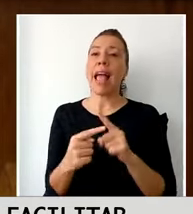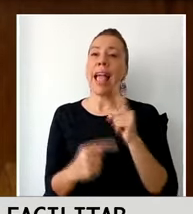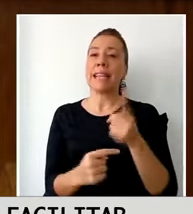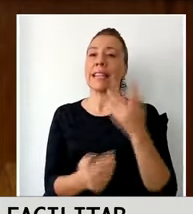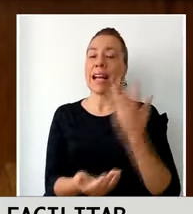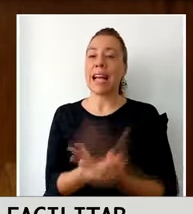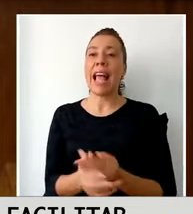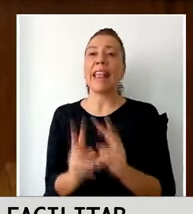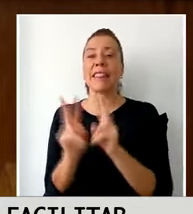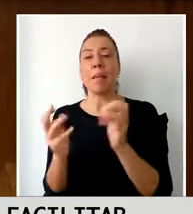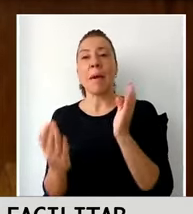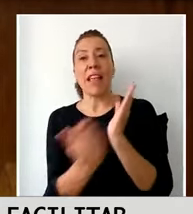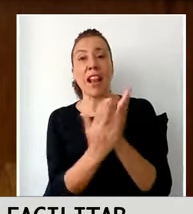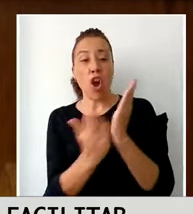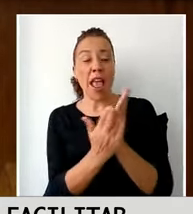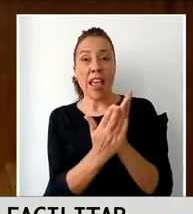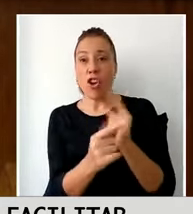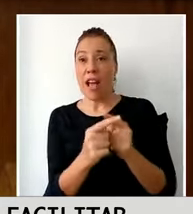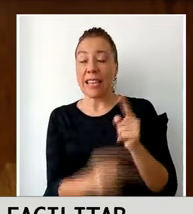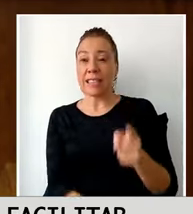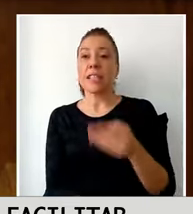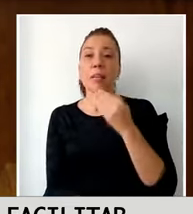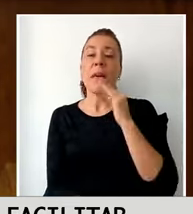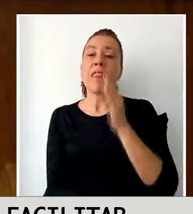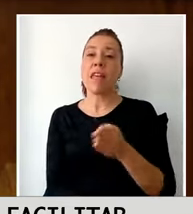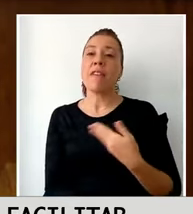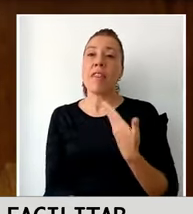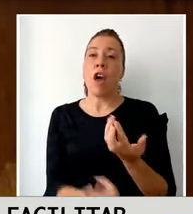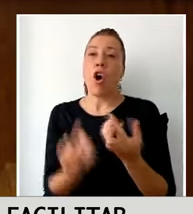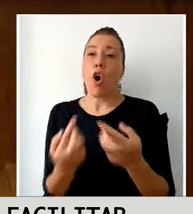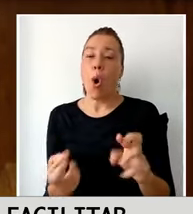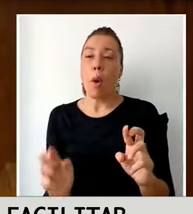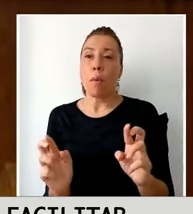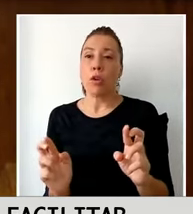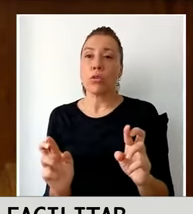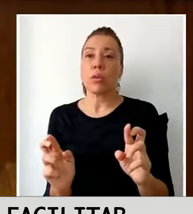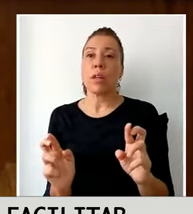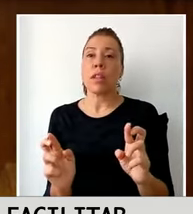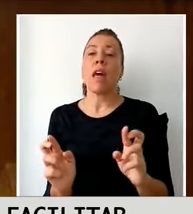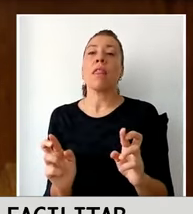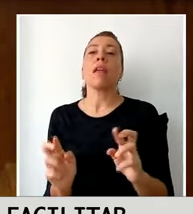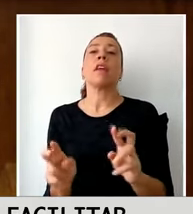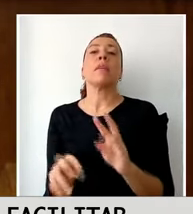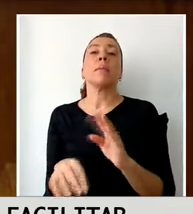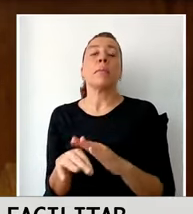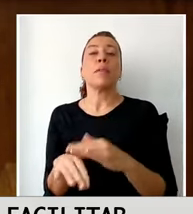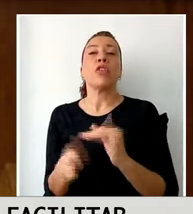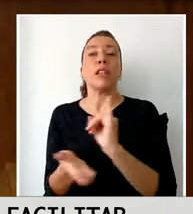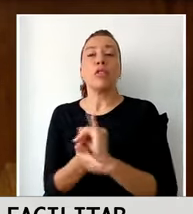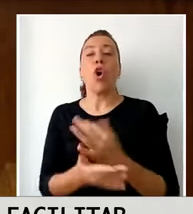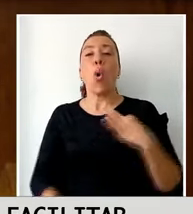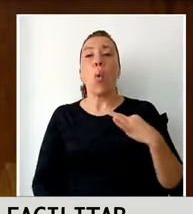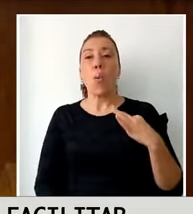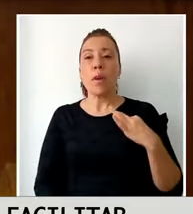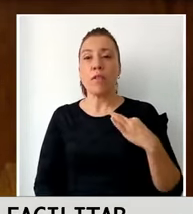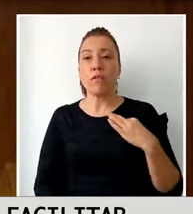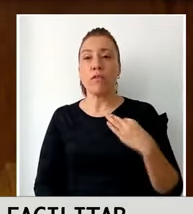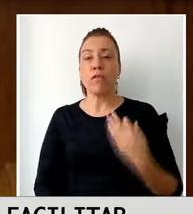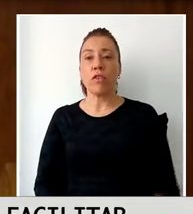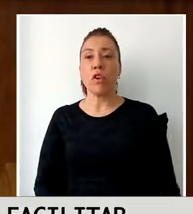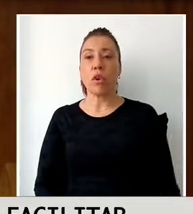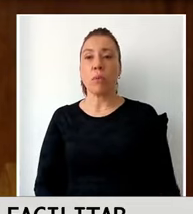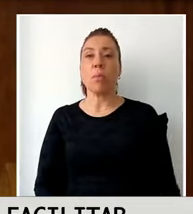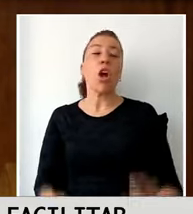académica se deben abrir espacios y salidas institucionales uniformes consistentes y justas